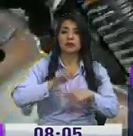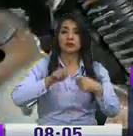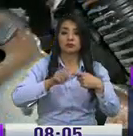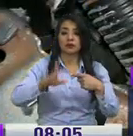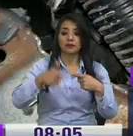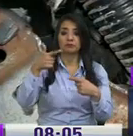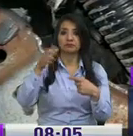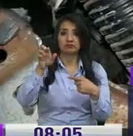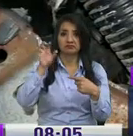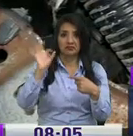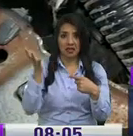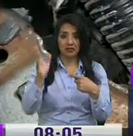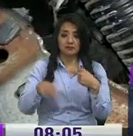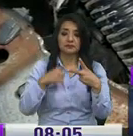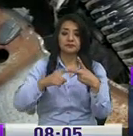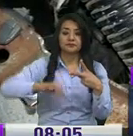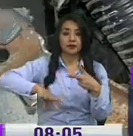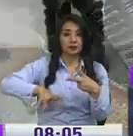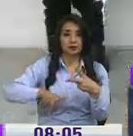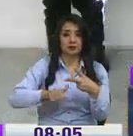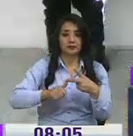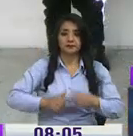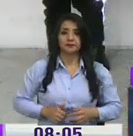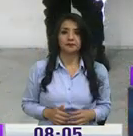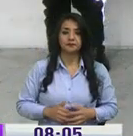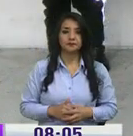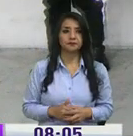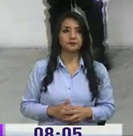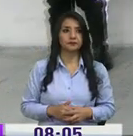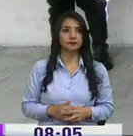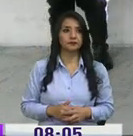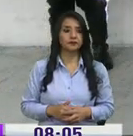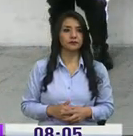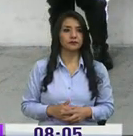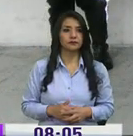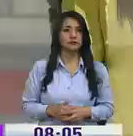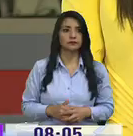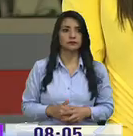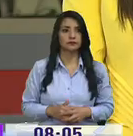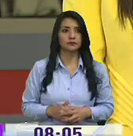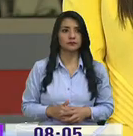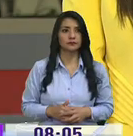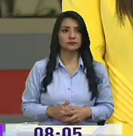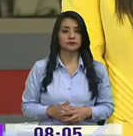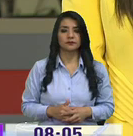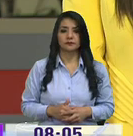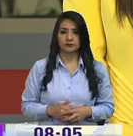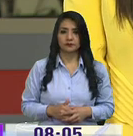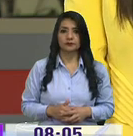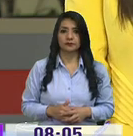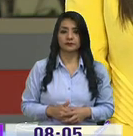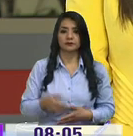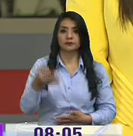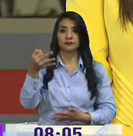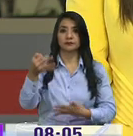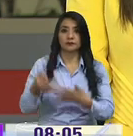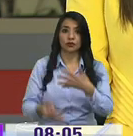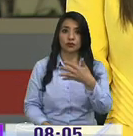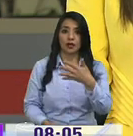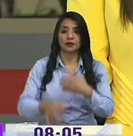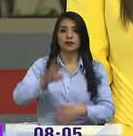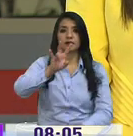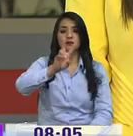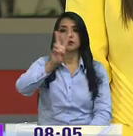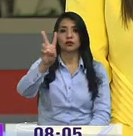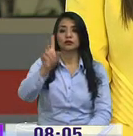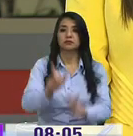ilegal de armas de fuego y robo agravado. En Quito, informó Iván Casamen. Y en total fueron 72